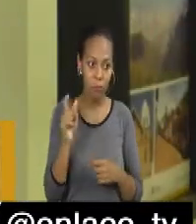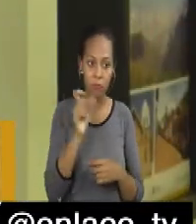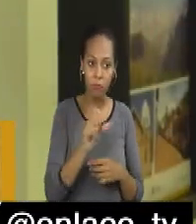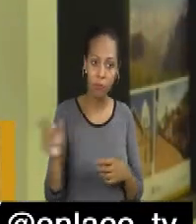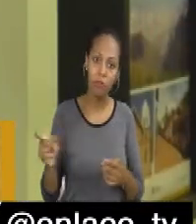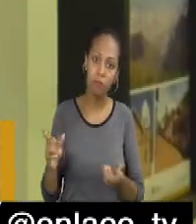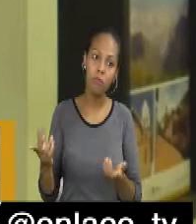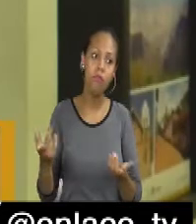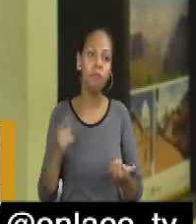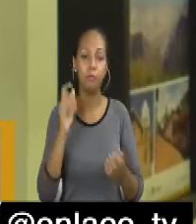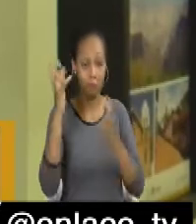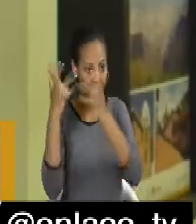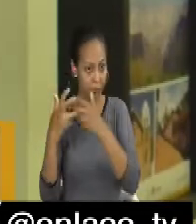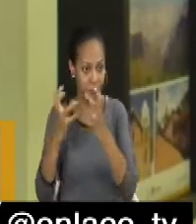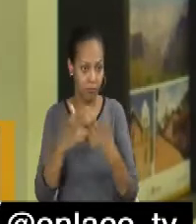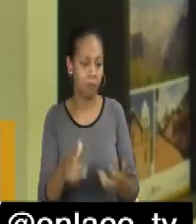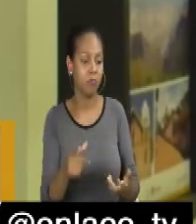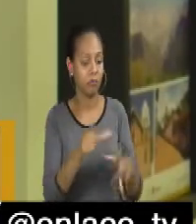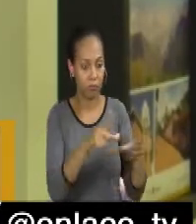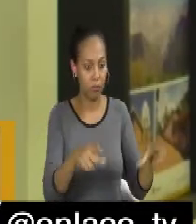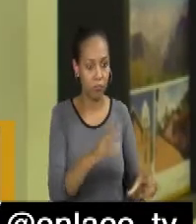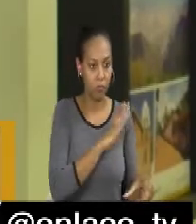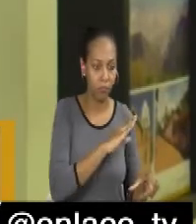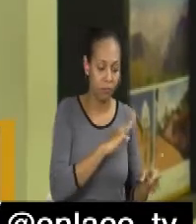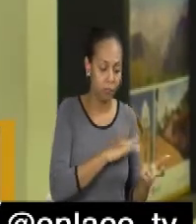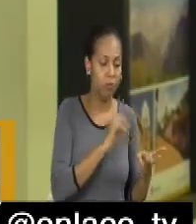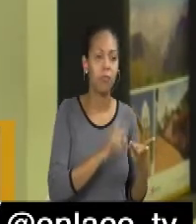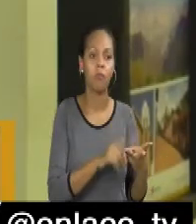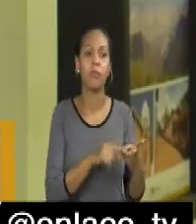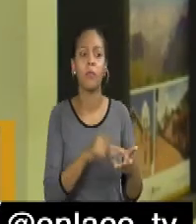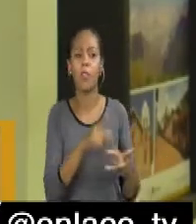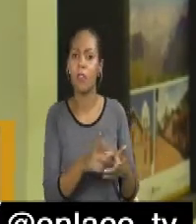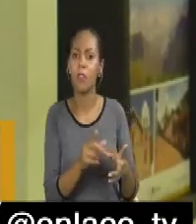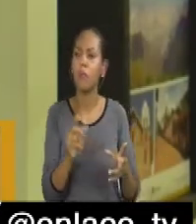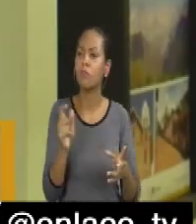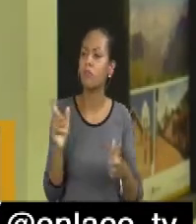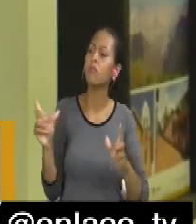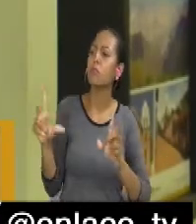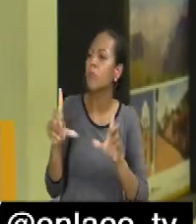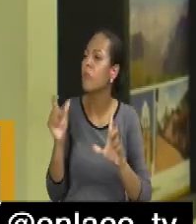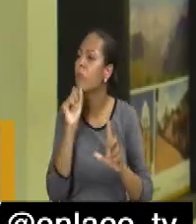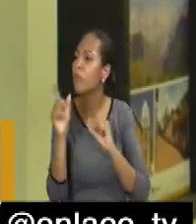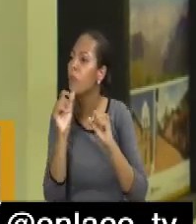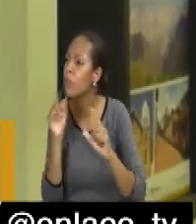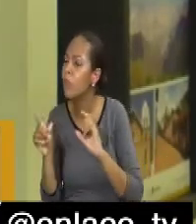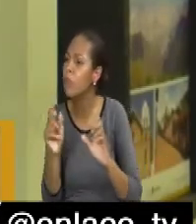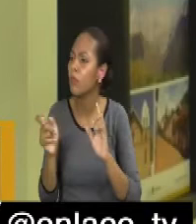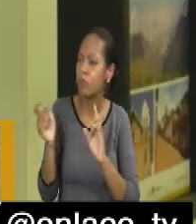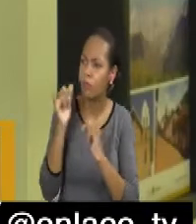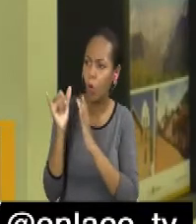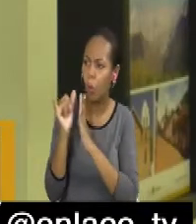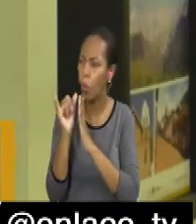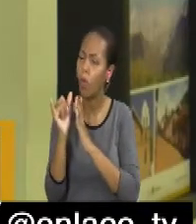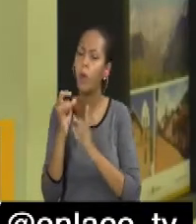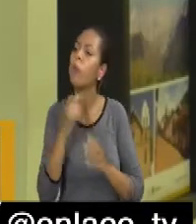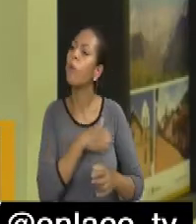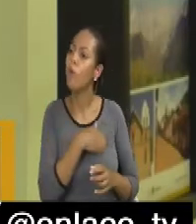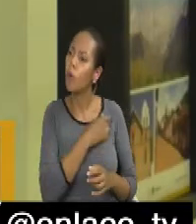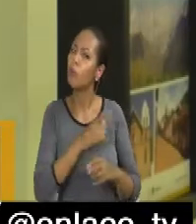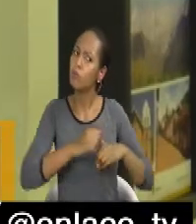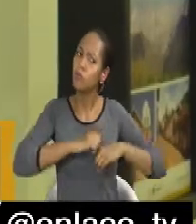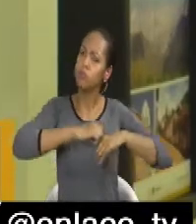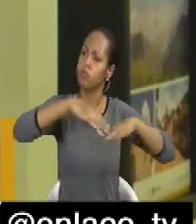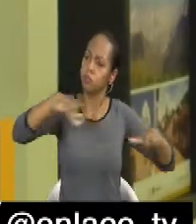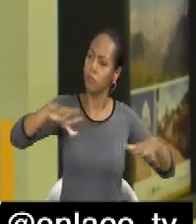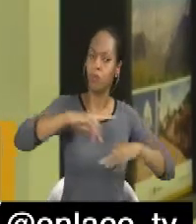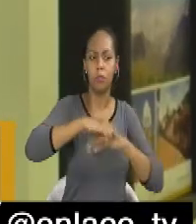alcaldías, la academia, los medios de comunicación me pidieron mayor difusión y socialización de los resultados de la política de reintegración.